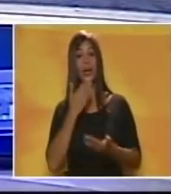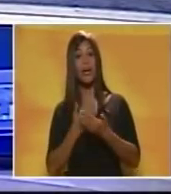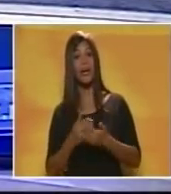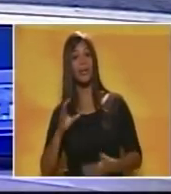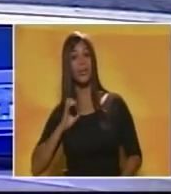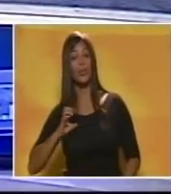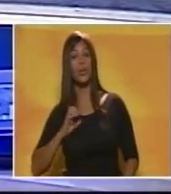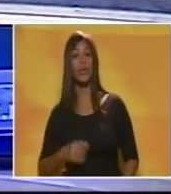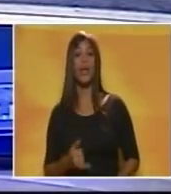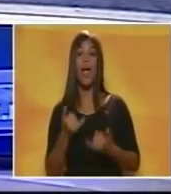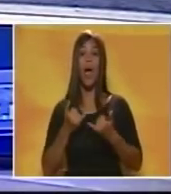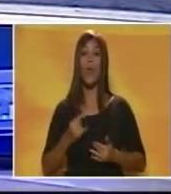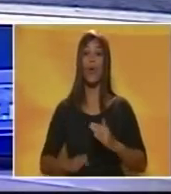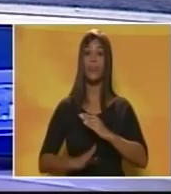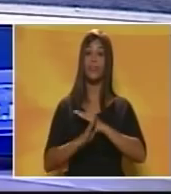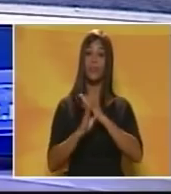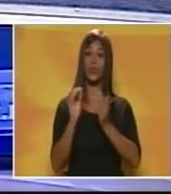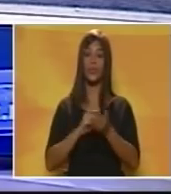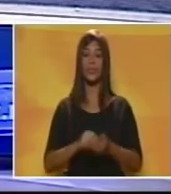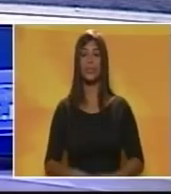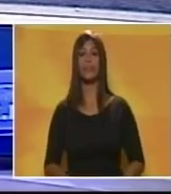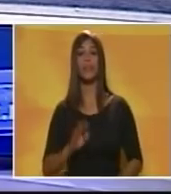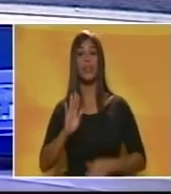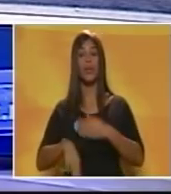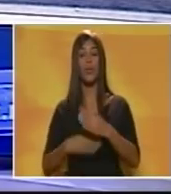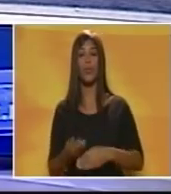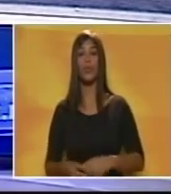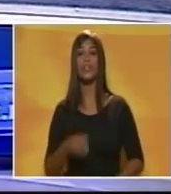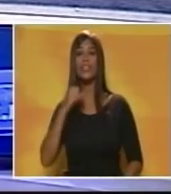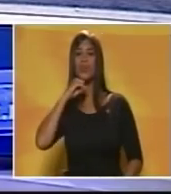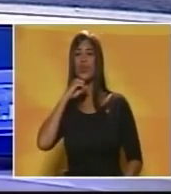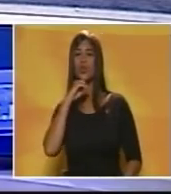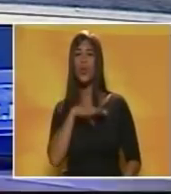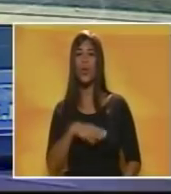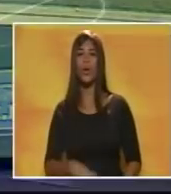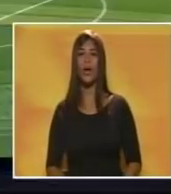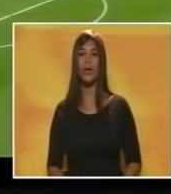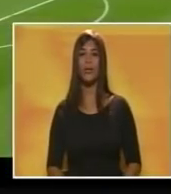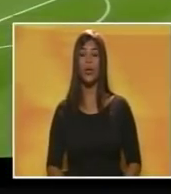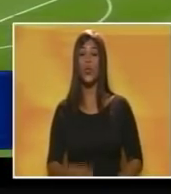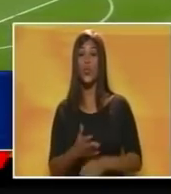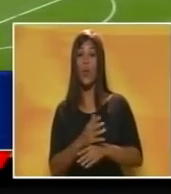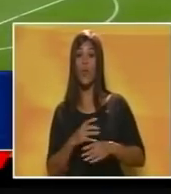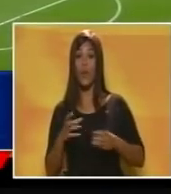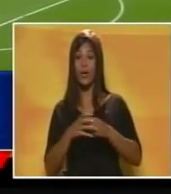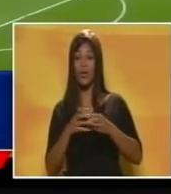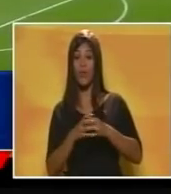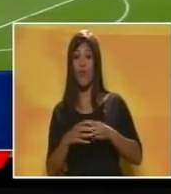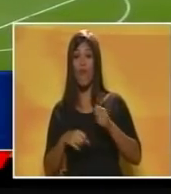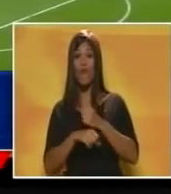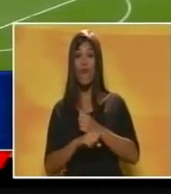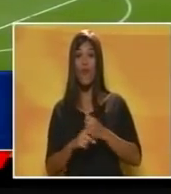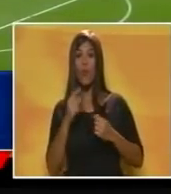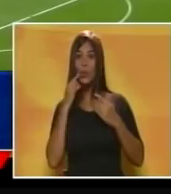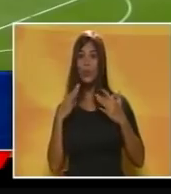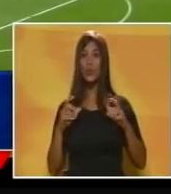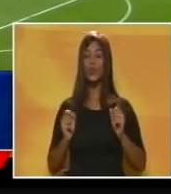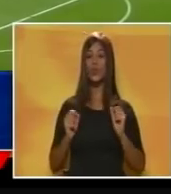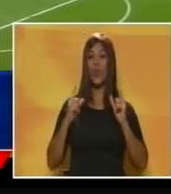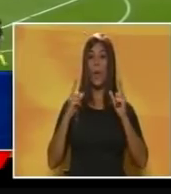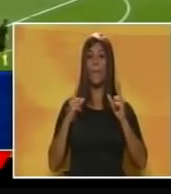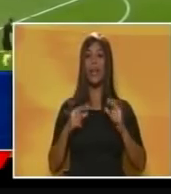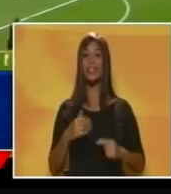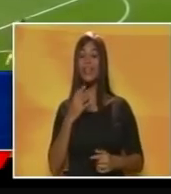Gracias, Euclides. Amigos, momento de hacer una nueva pausa. En breve. Histórico. El Tottenham también logró el milagro en la semifinal de la Liga